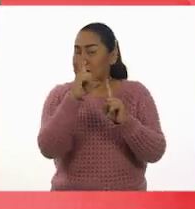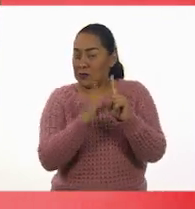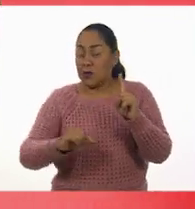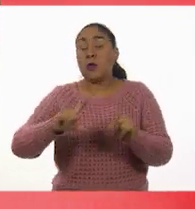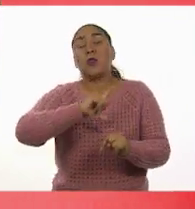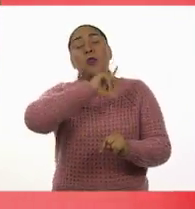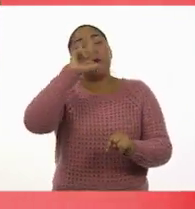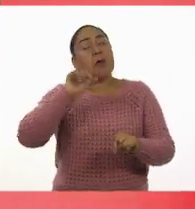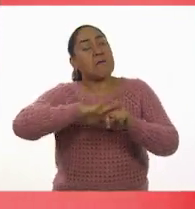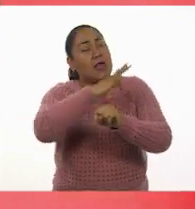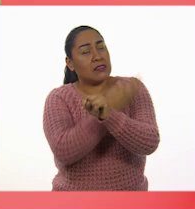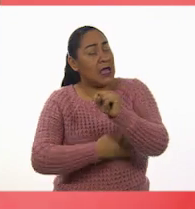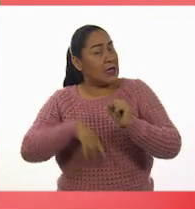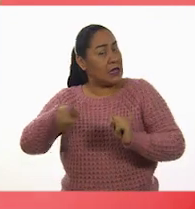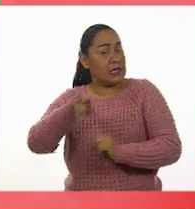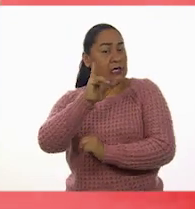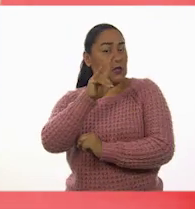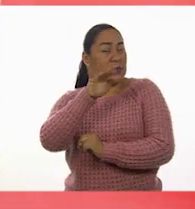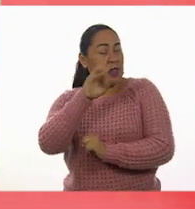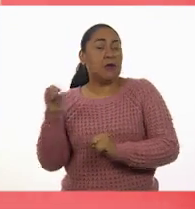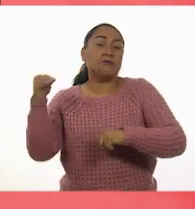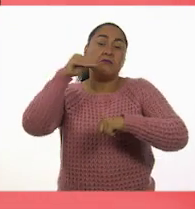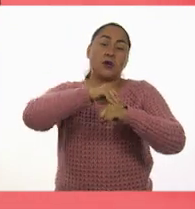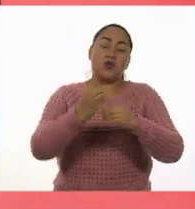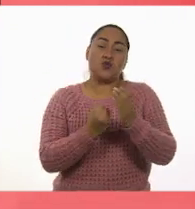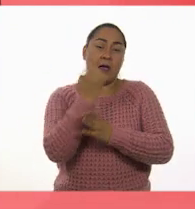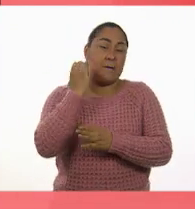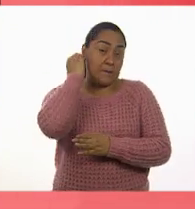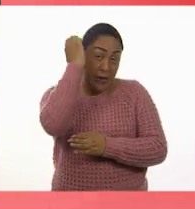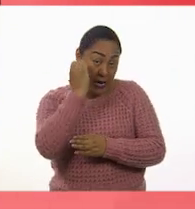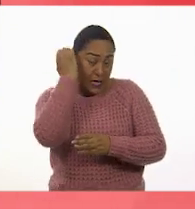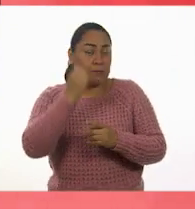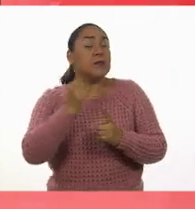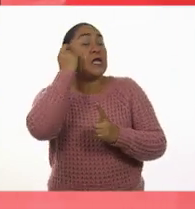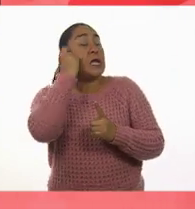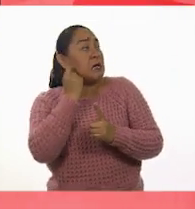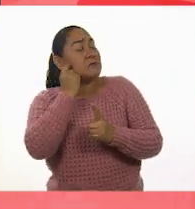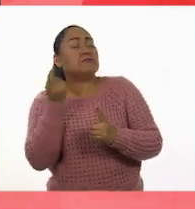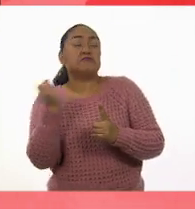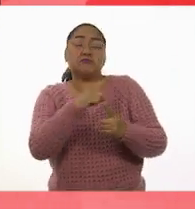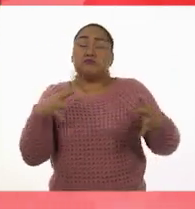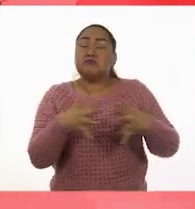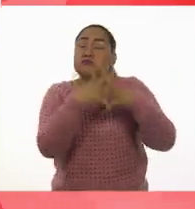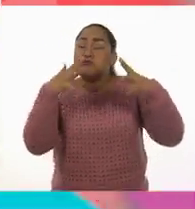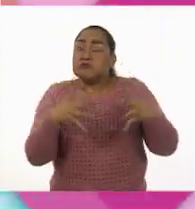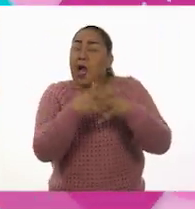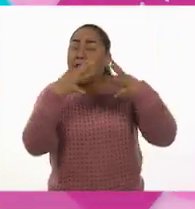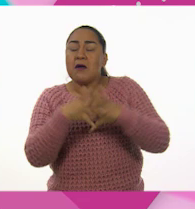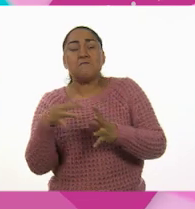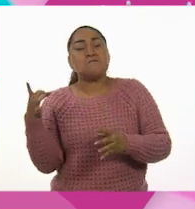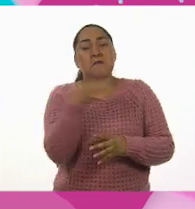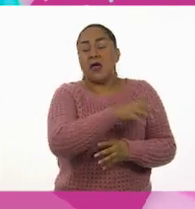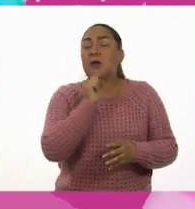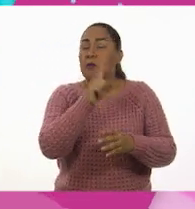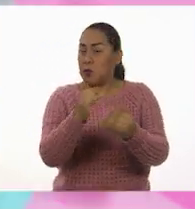Más tarde, Iturbide se entronó emperador y Vicente Guerrero peleó contra él, venciéndolo con éxito.